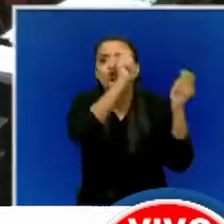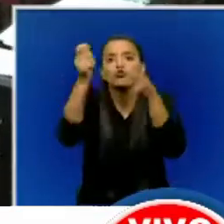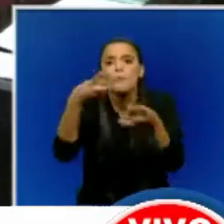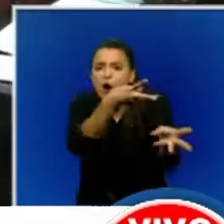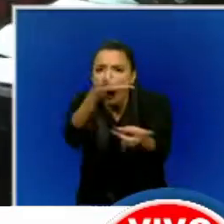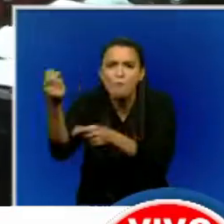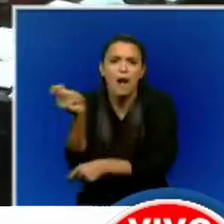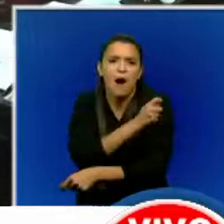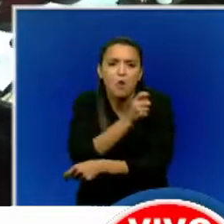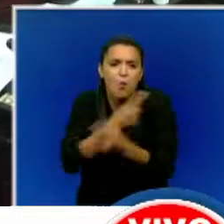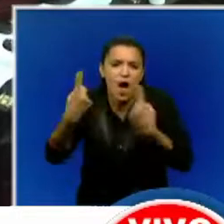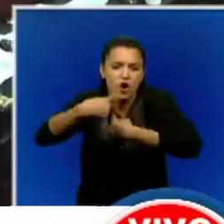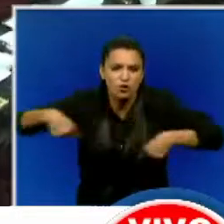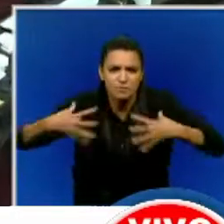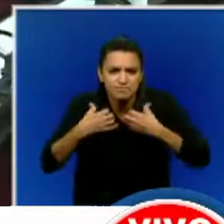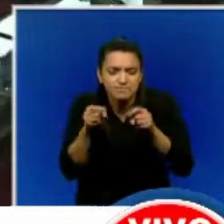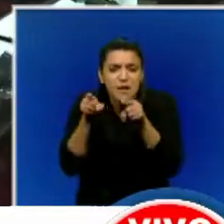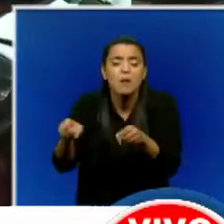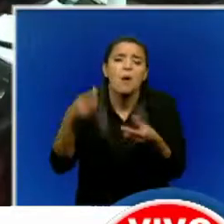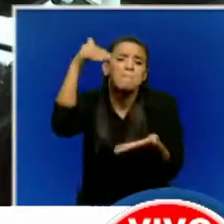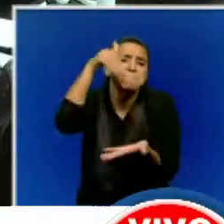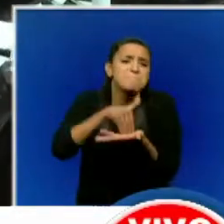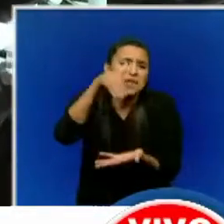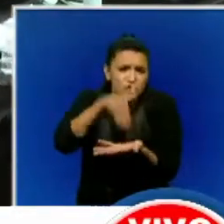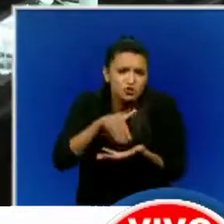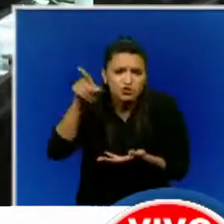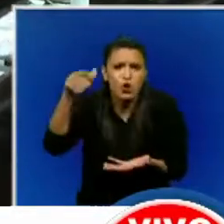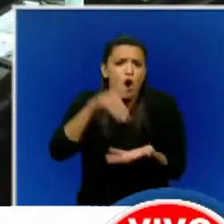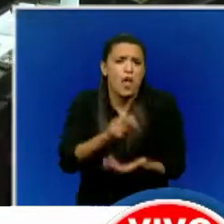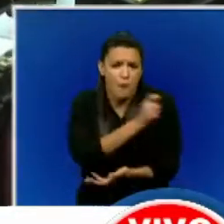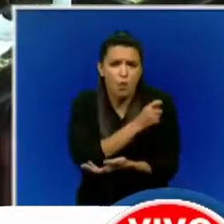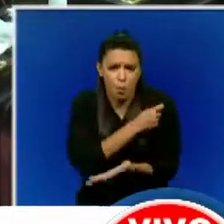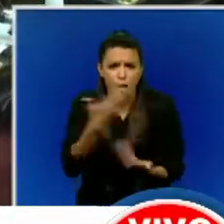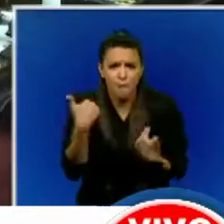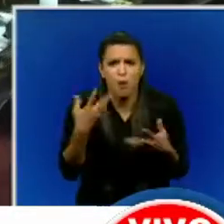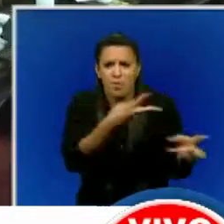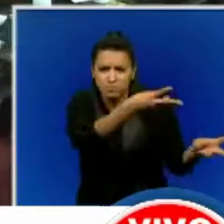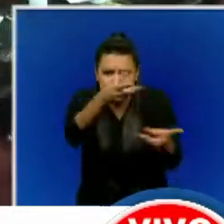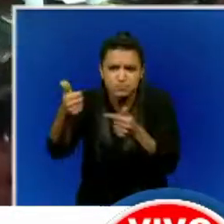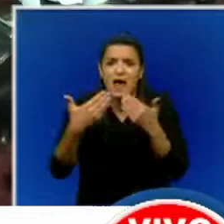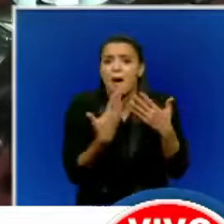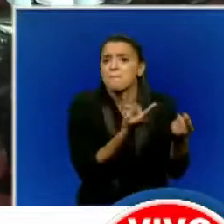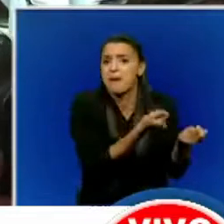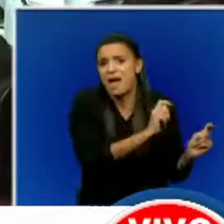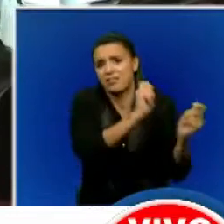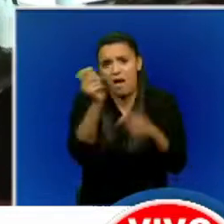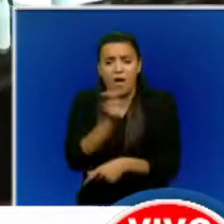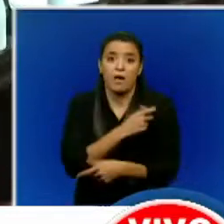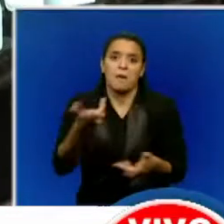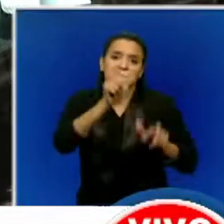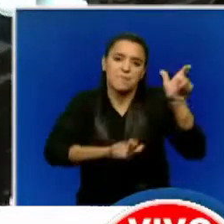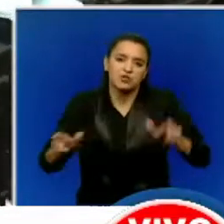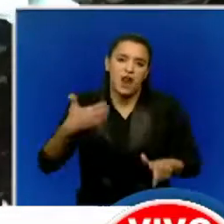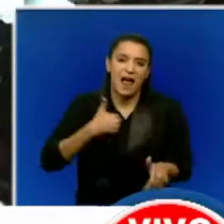salud. Él le puede decir cuántos millones de vacunas podemos comprar y estarían agradecidos los argentinos,